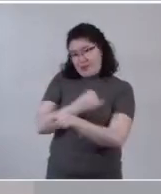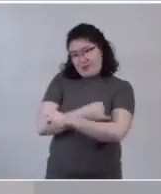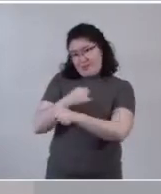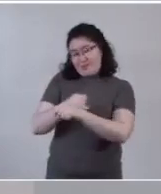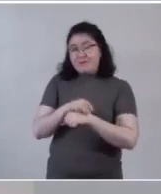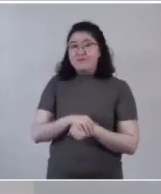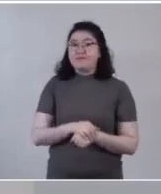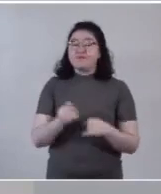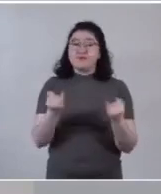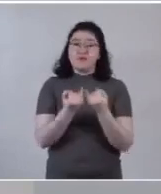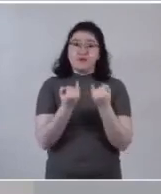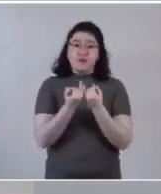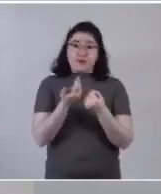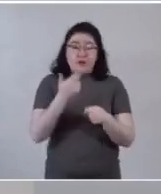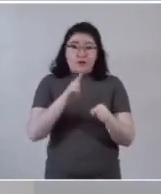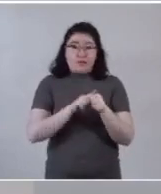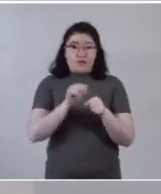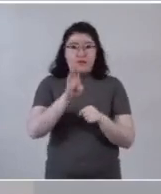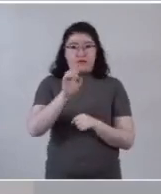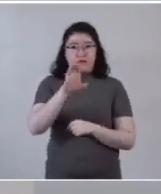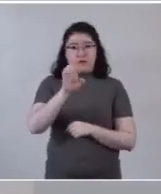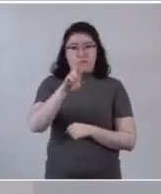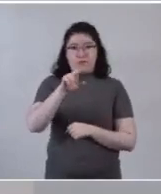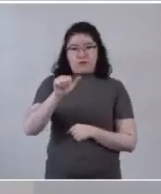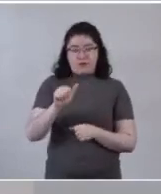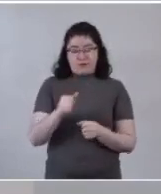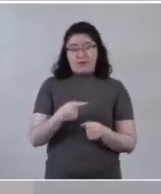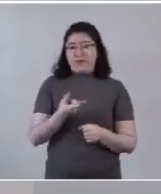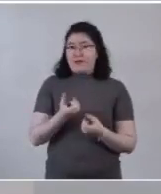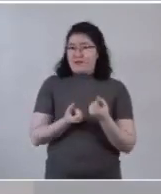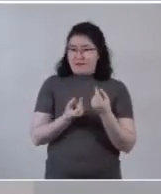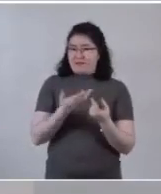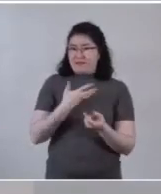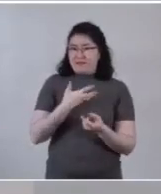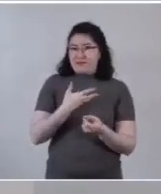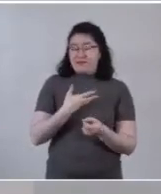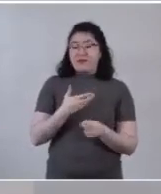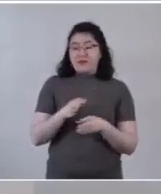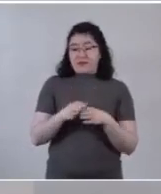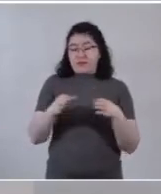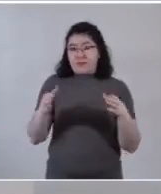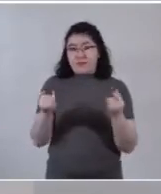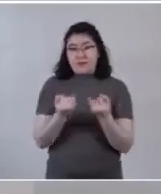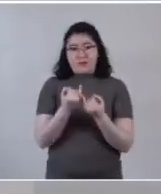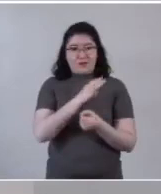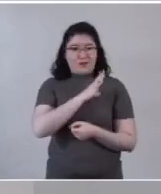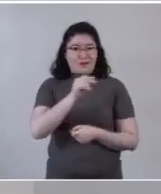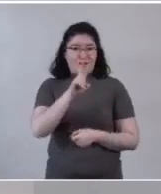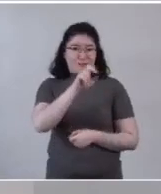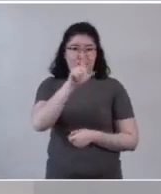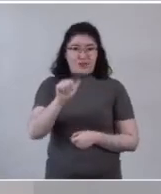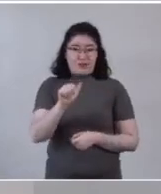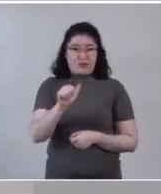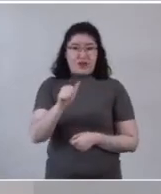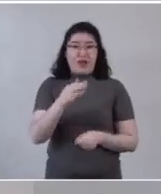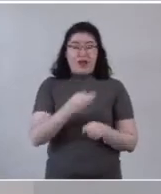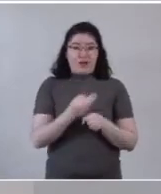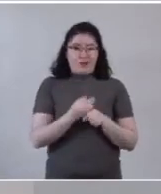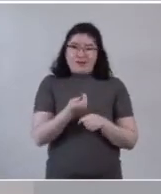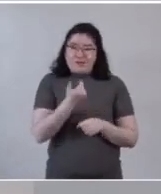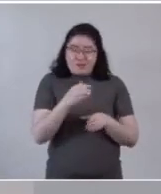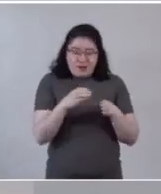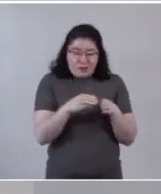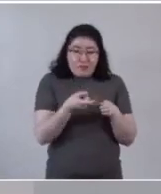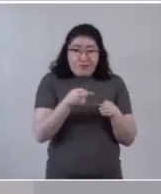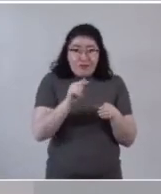Balbuena también, que tiene una parte y que se va a ir ampliando, y el General Avilla, que también tiene una partecita ahora y que se va a ir ampliando. Pero